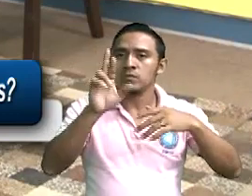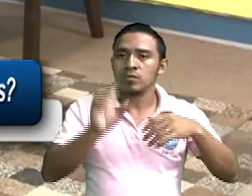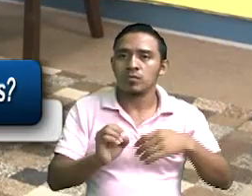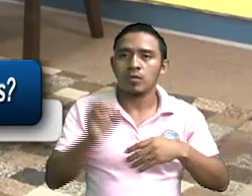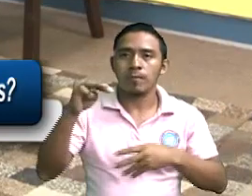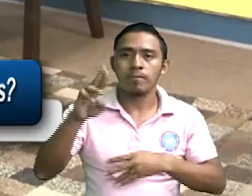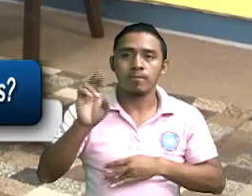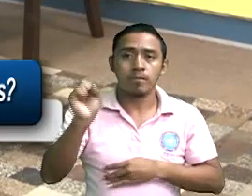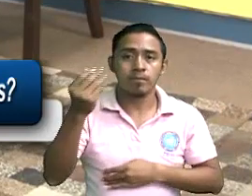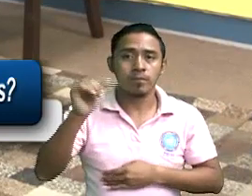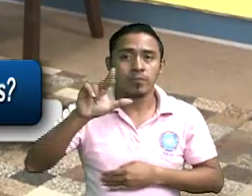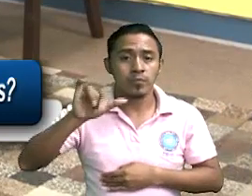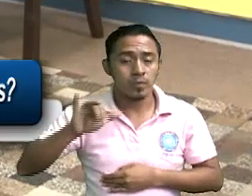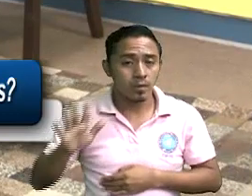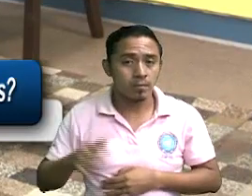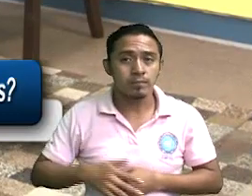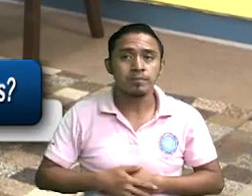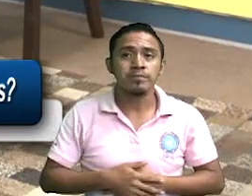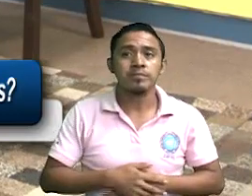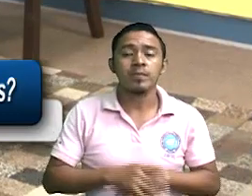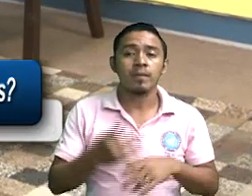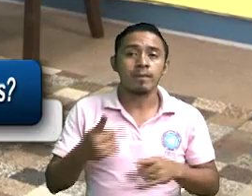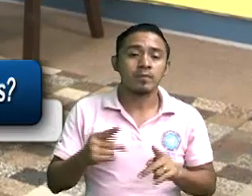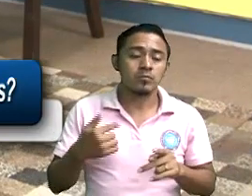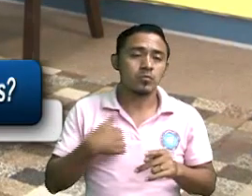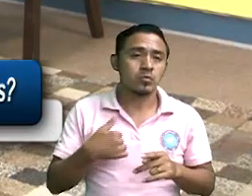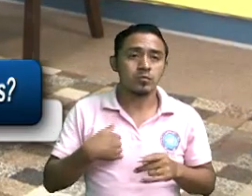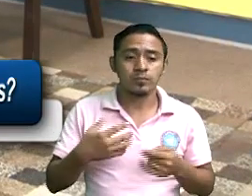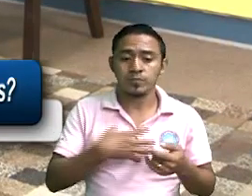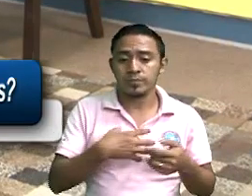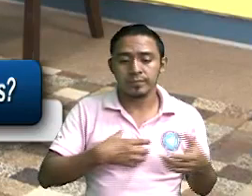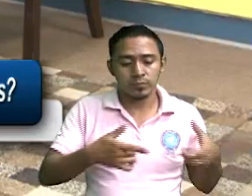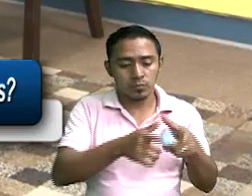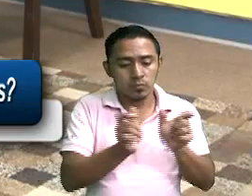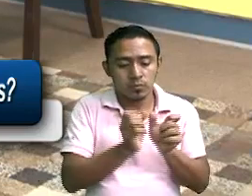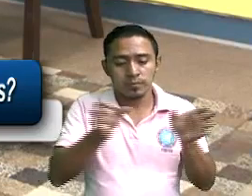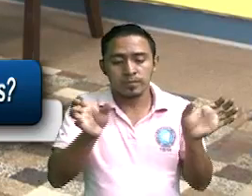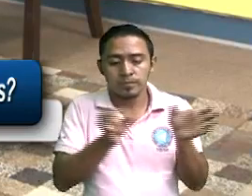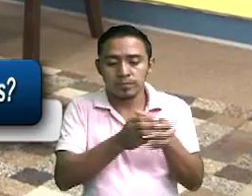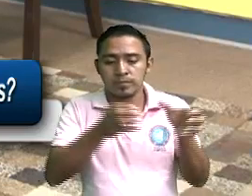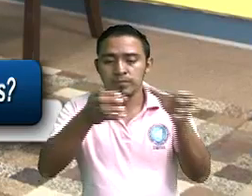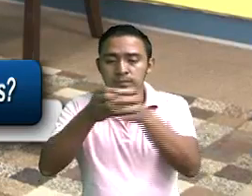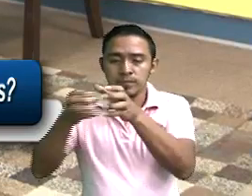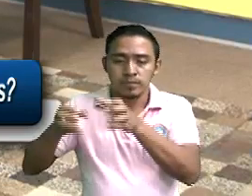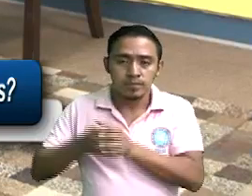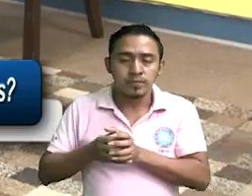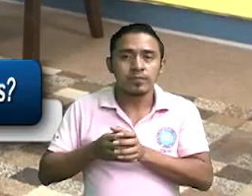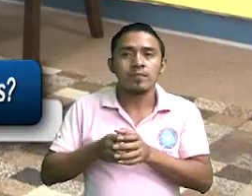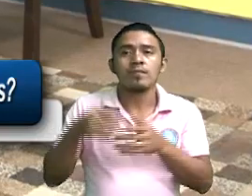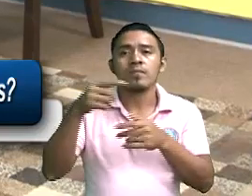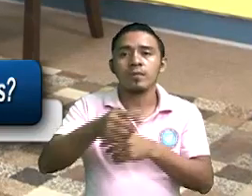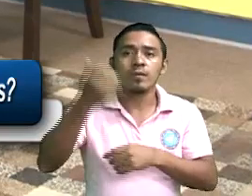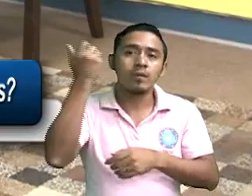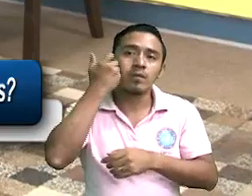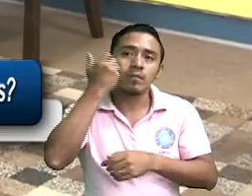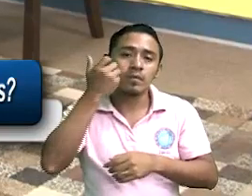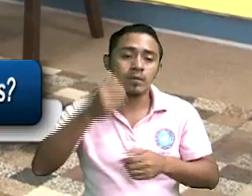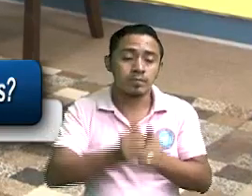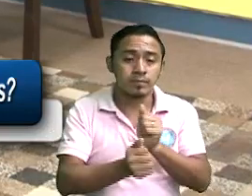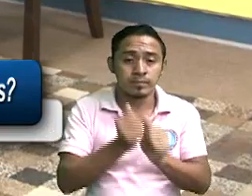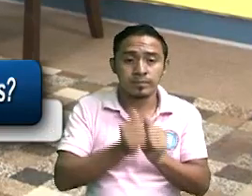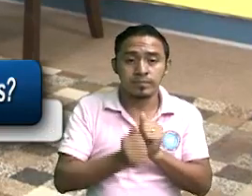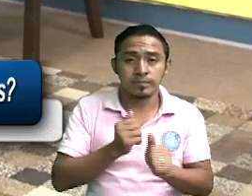eso, una forma que nosotros clasificamos estas enfermedades neuromusculares son aquellas enfermedades que van a